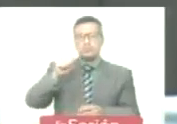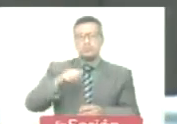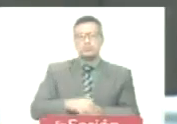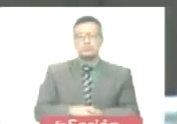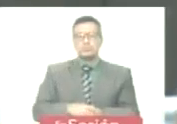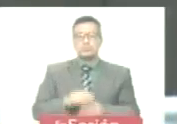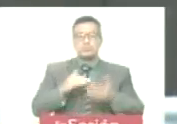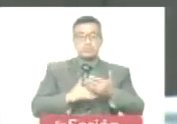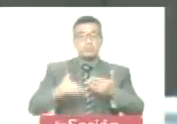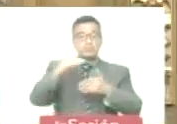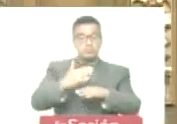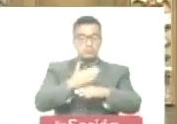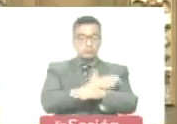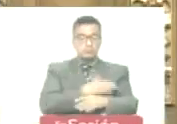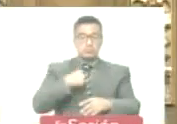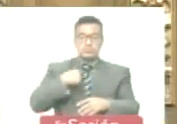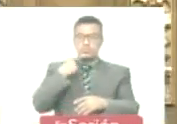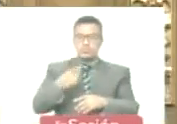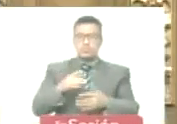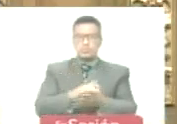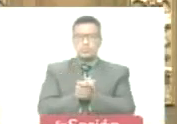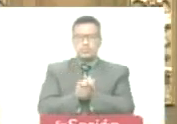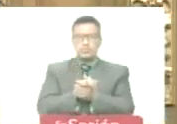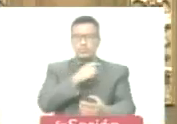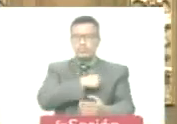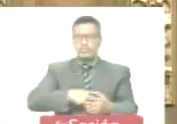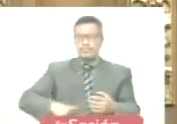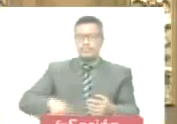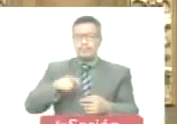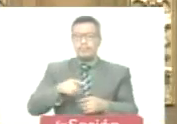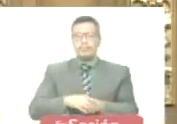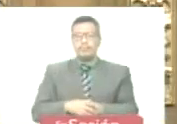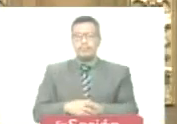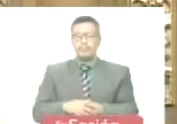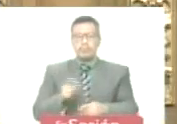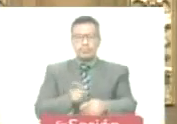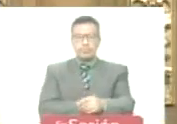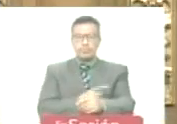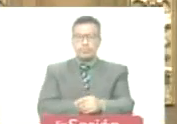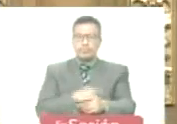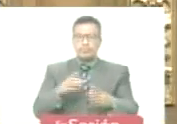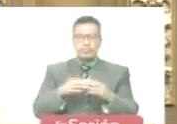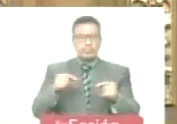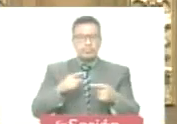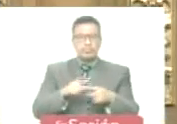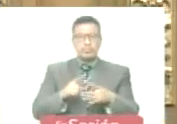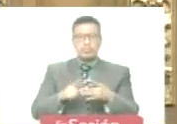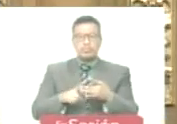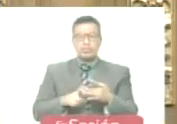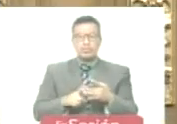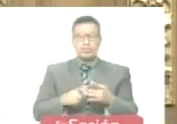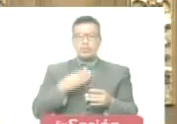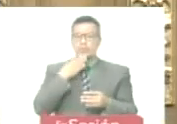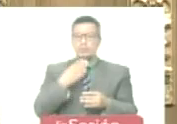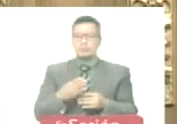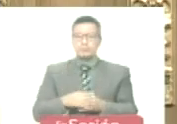Por lo antes expuesto, colega presidente, hermanos diputadas y diputados,